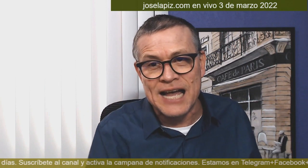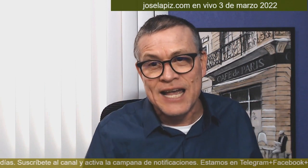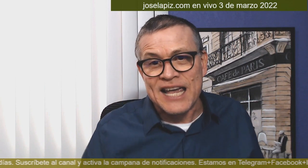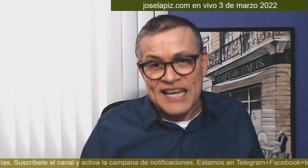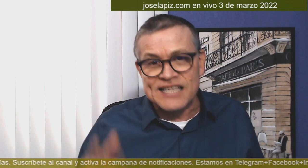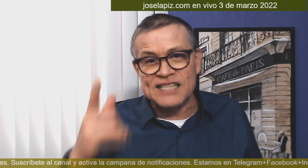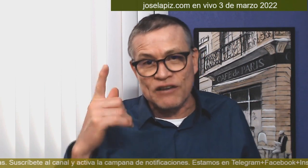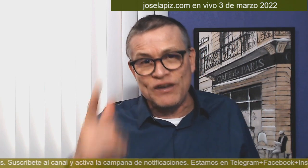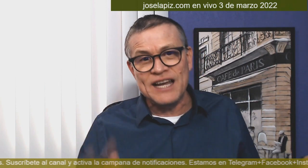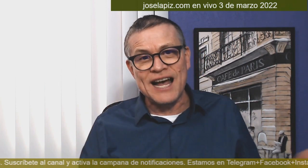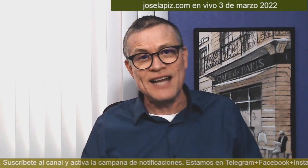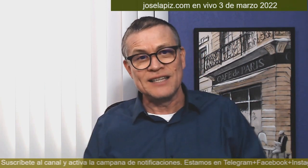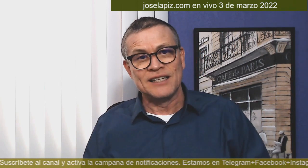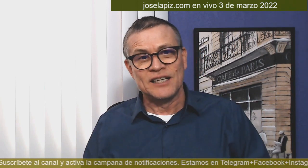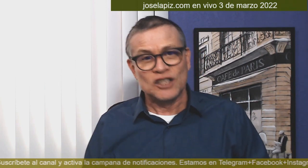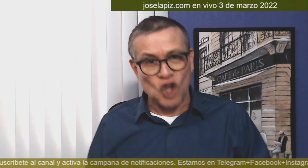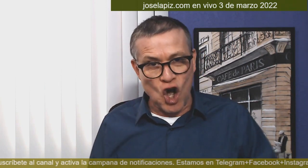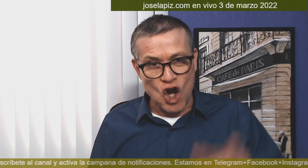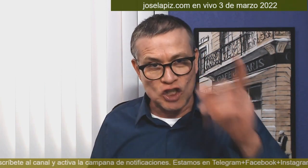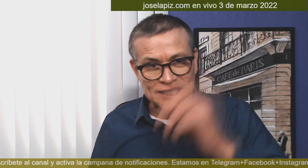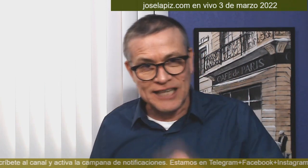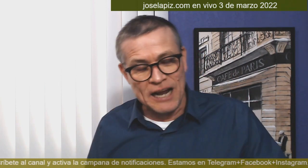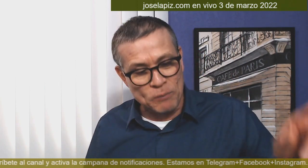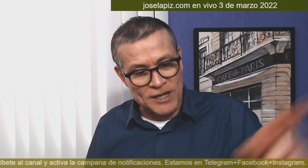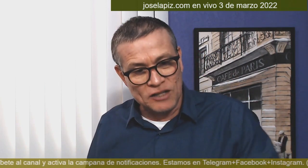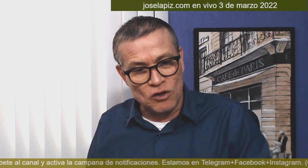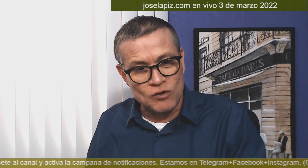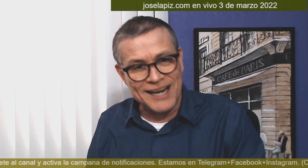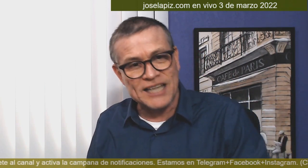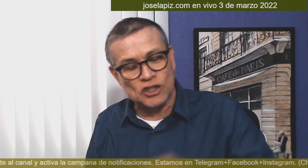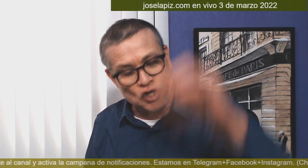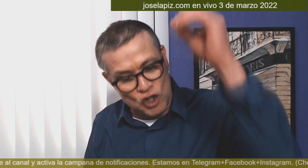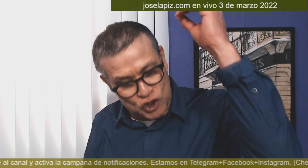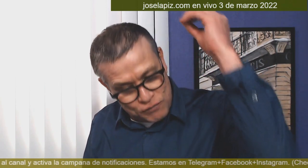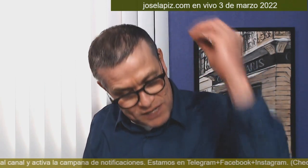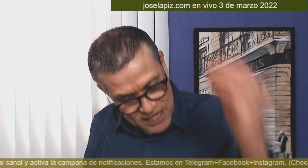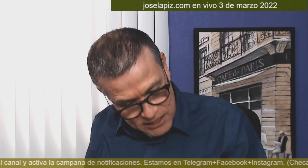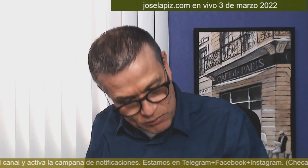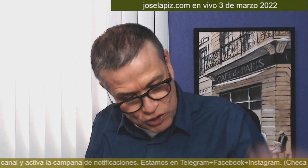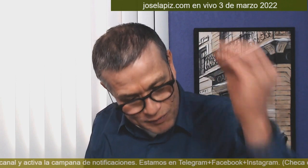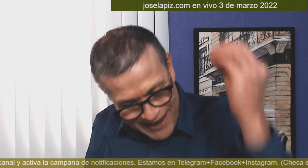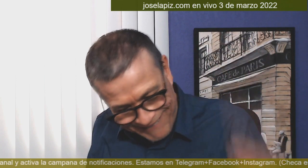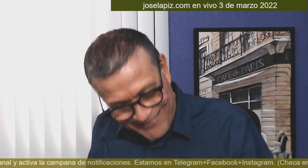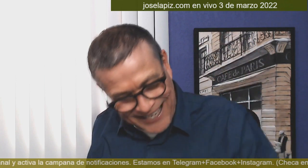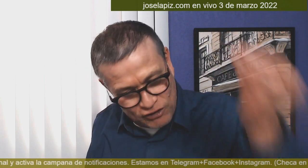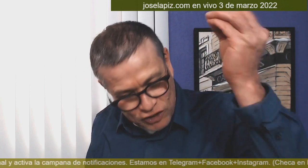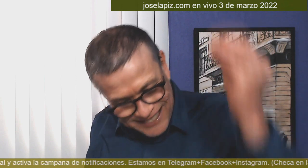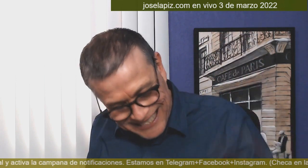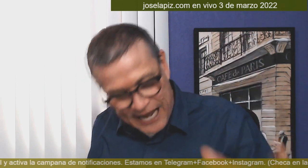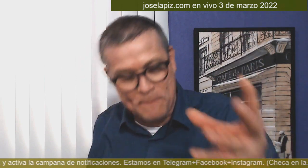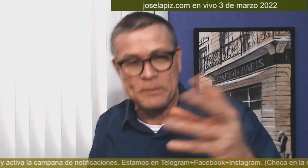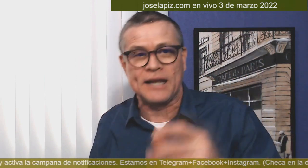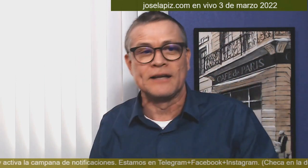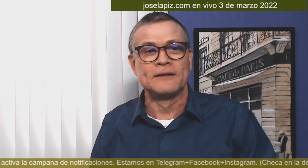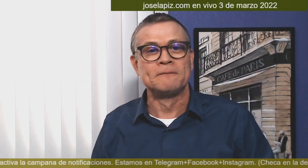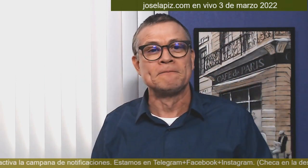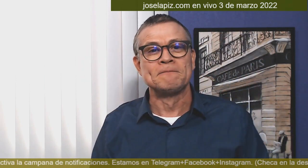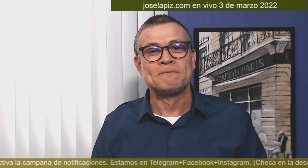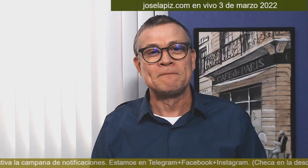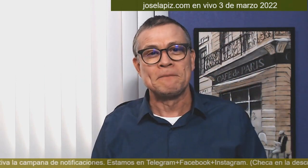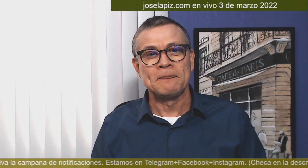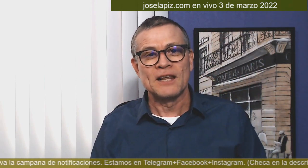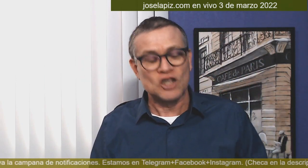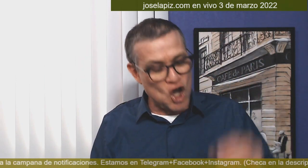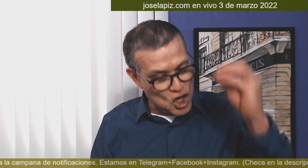y si se fijan todos los que están apoyando a ucrania son los mismos bandidos de siempre